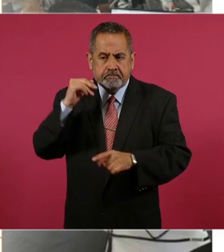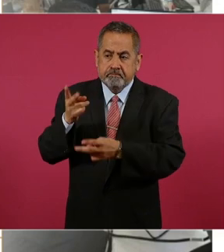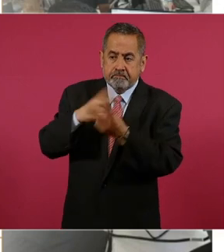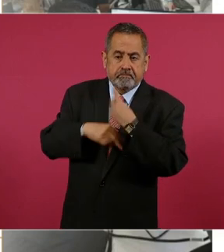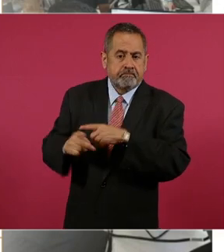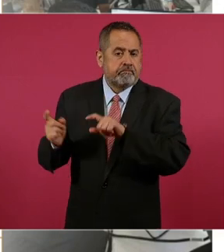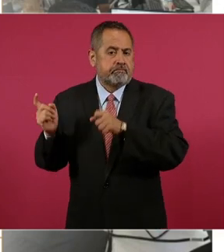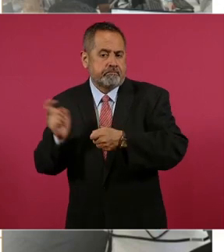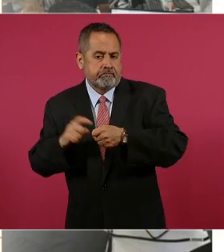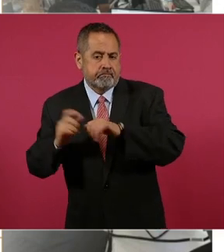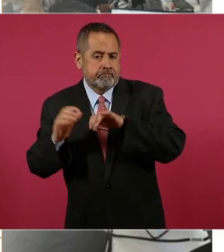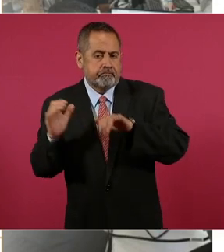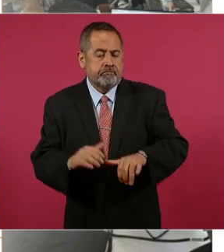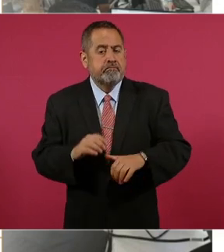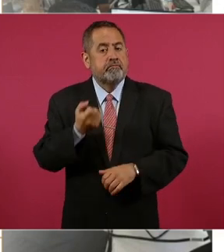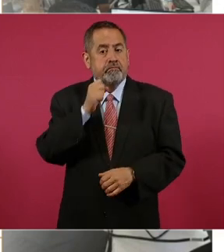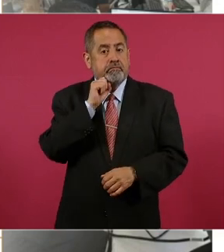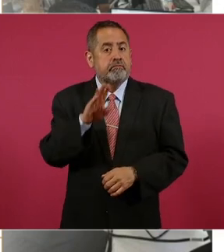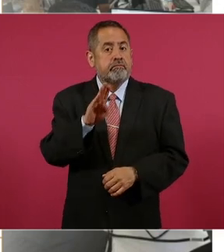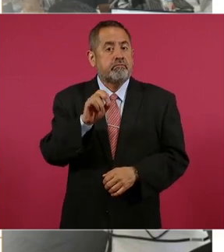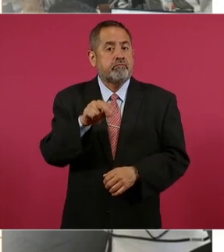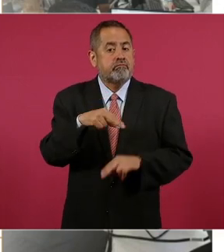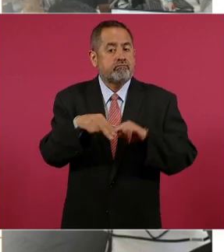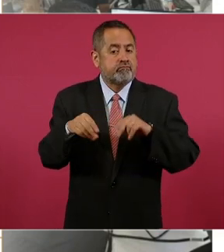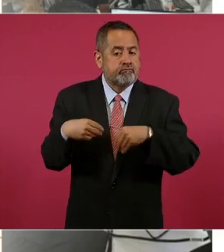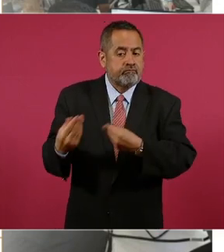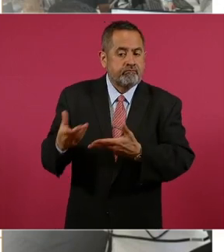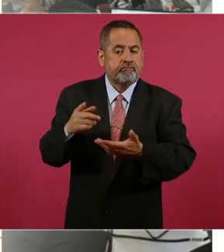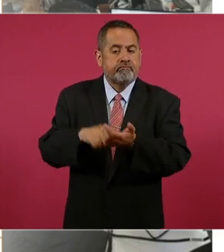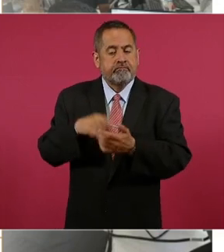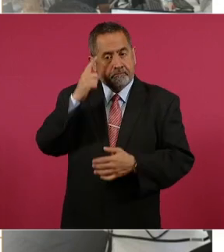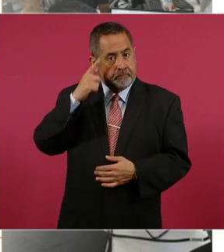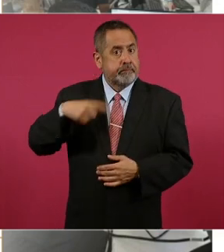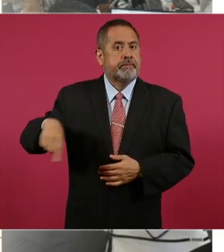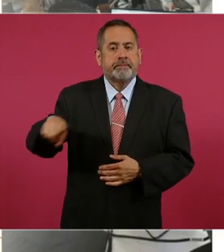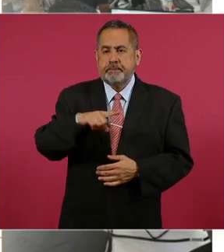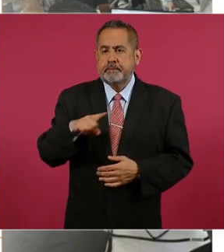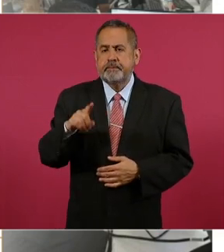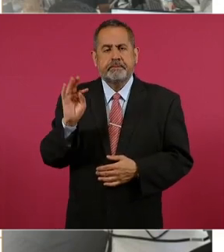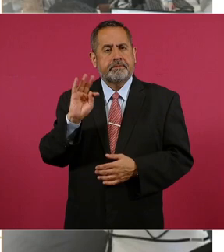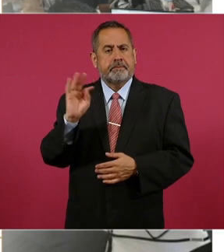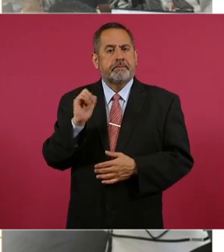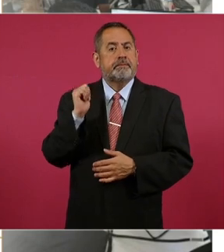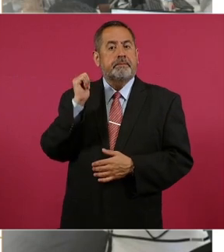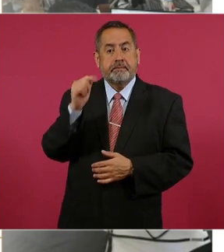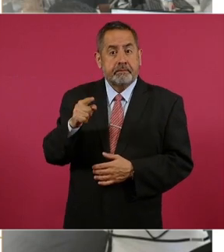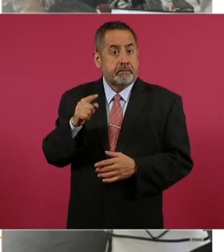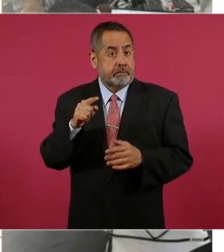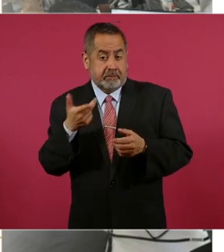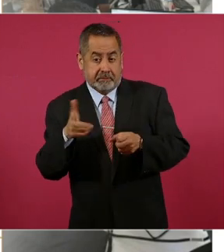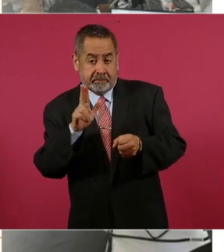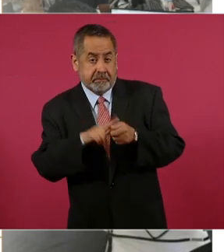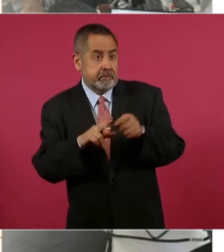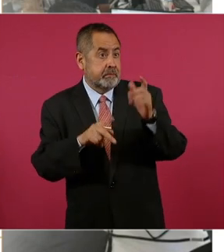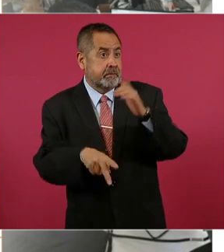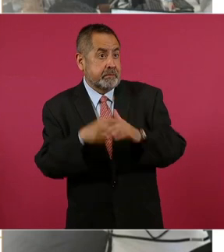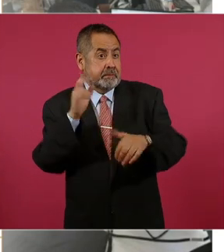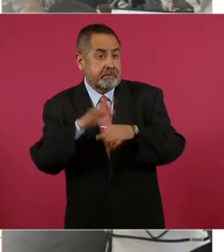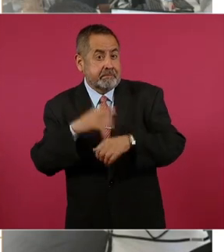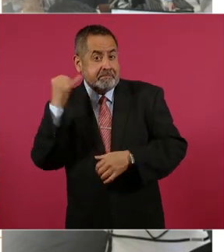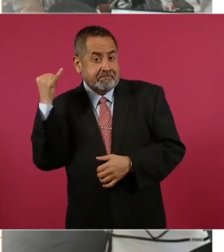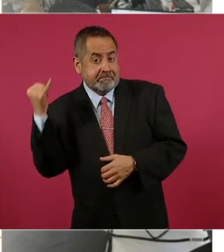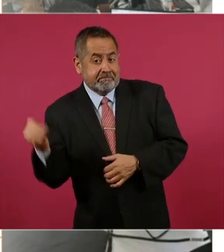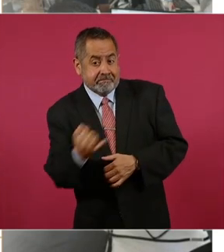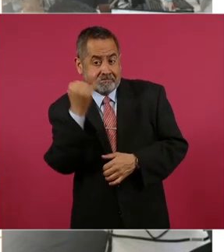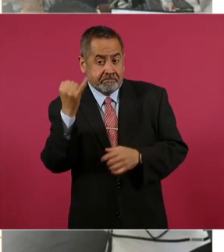bonos para los médicos especialistas que se contraten en localidades donde están hospitales lejanos